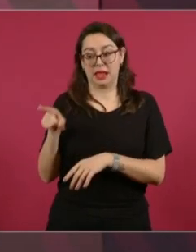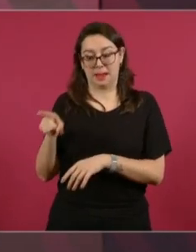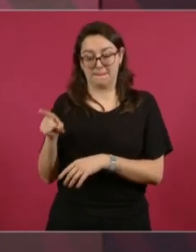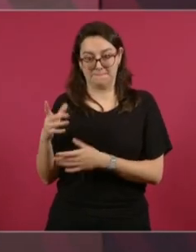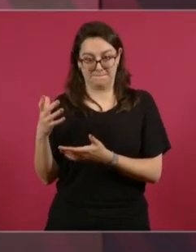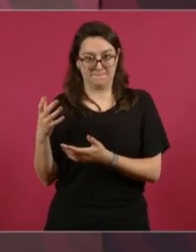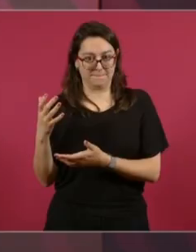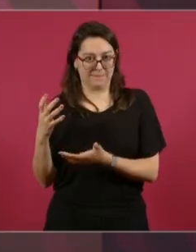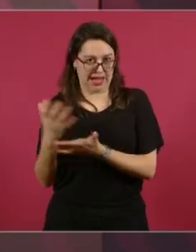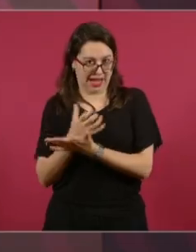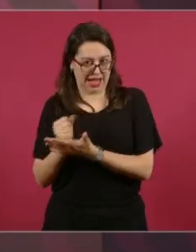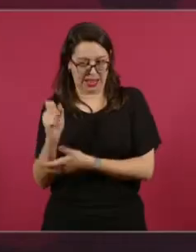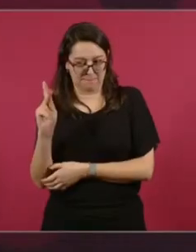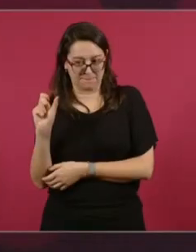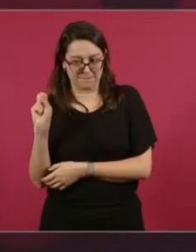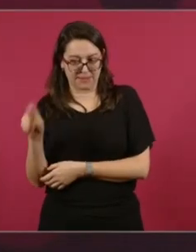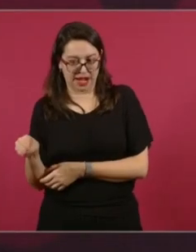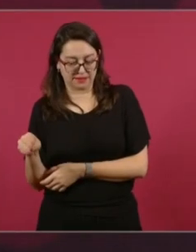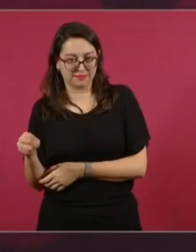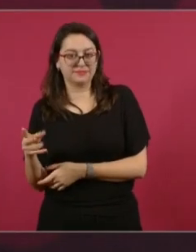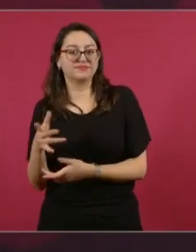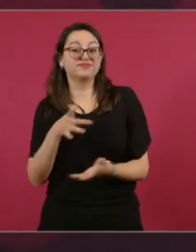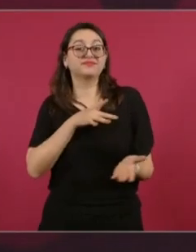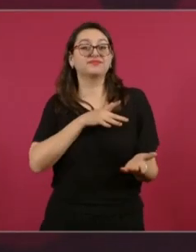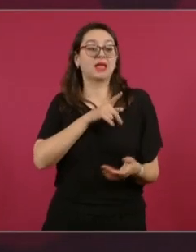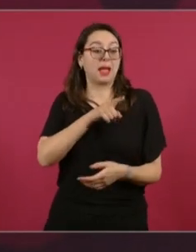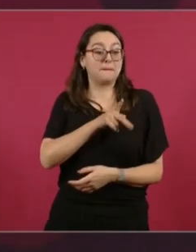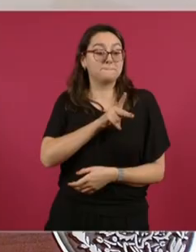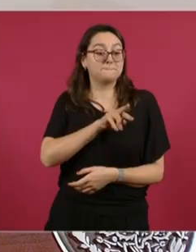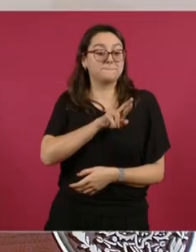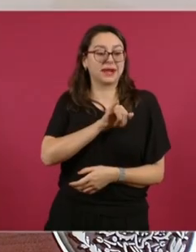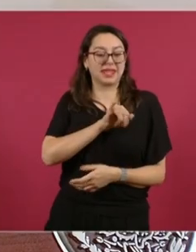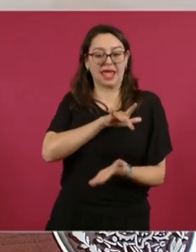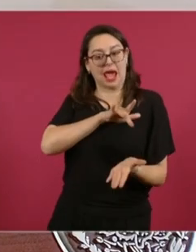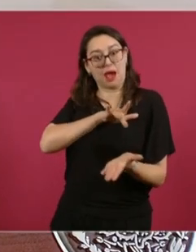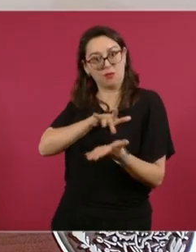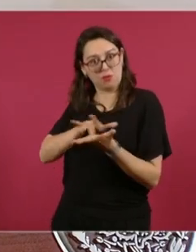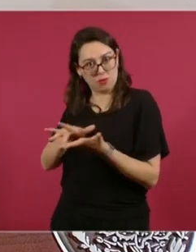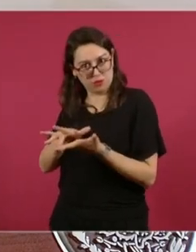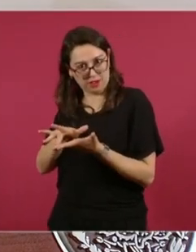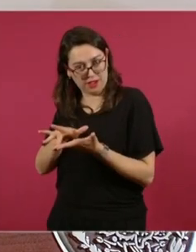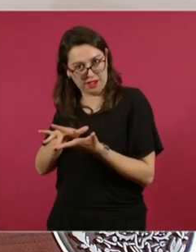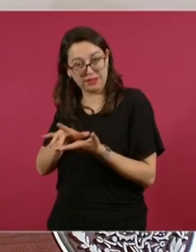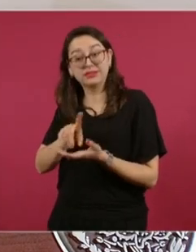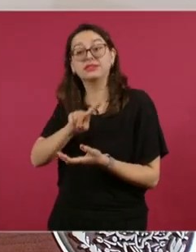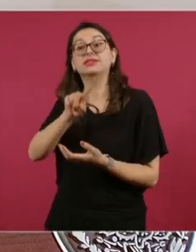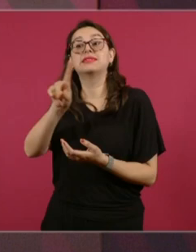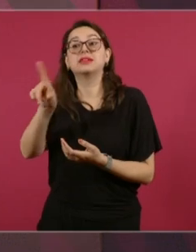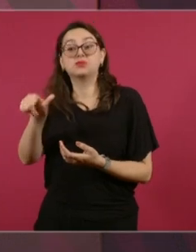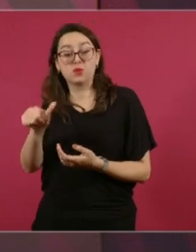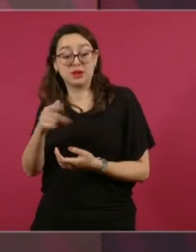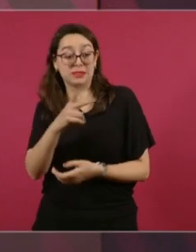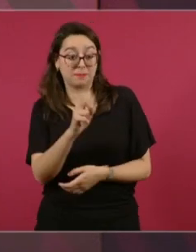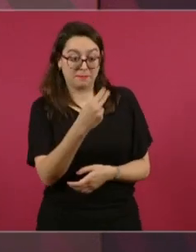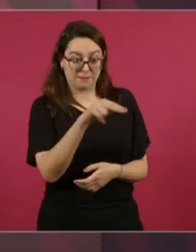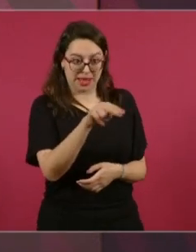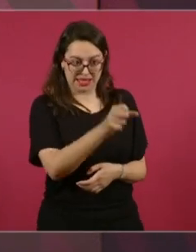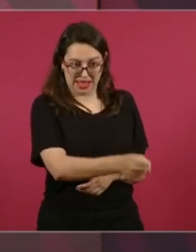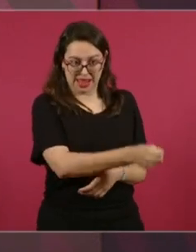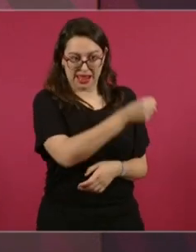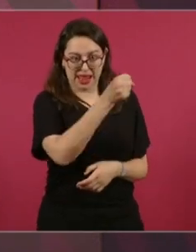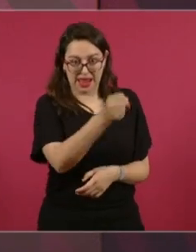Y cuando imponen a Peña, el PAN apoya al PRI.